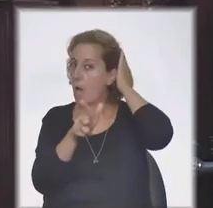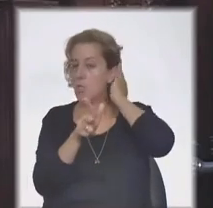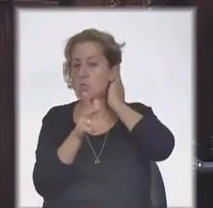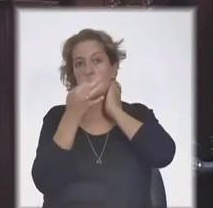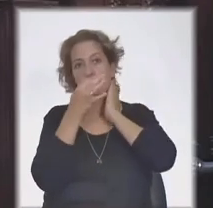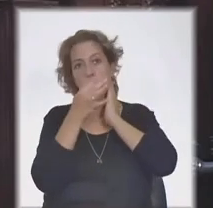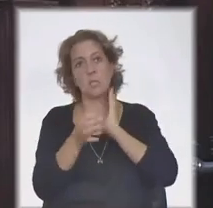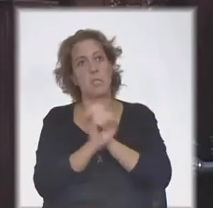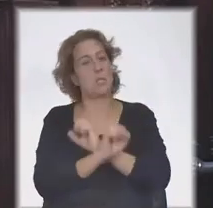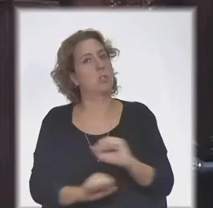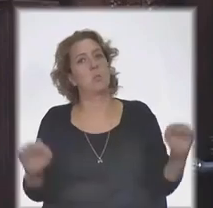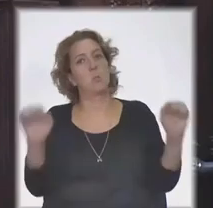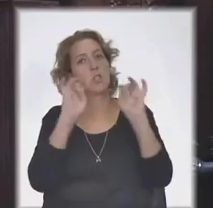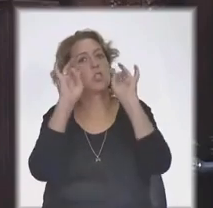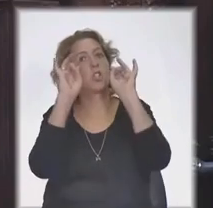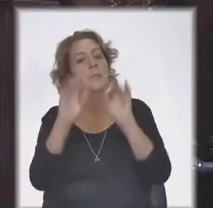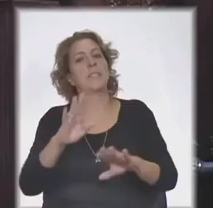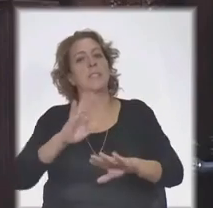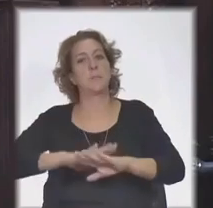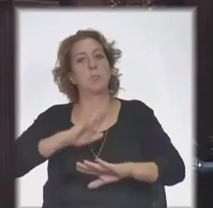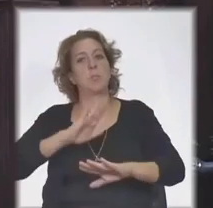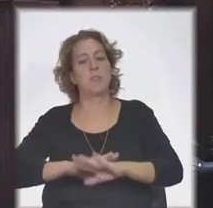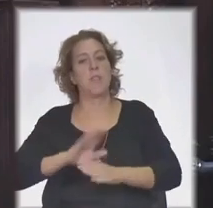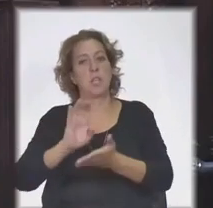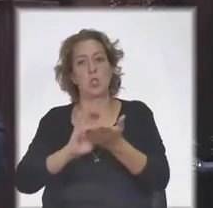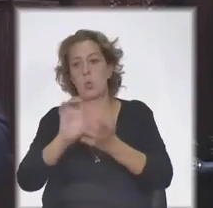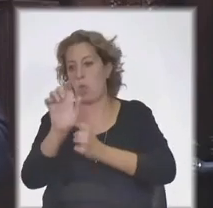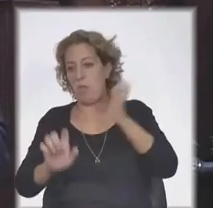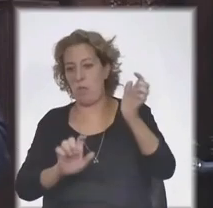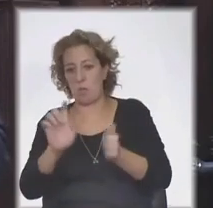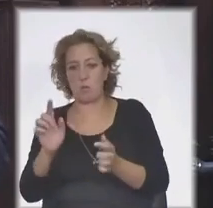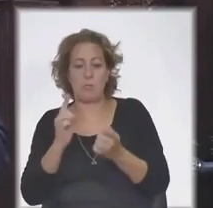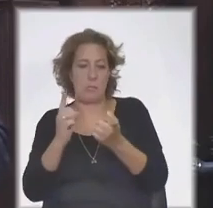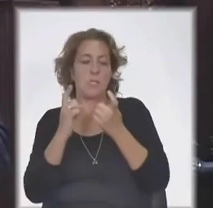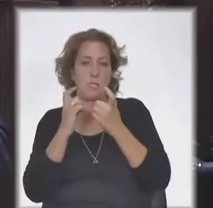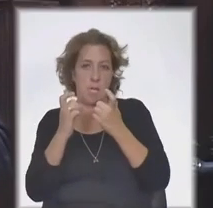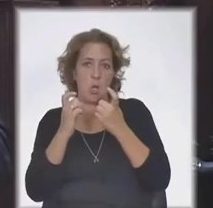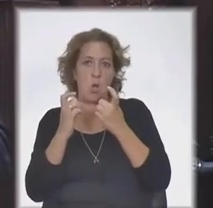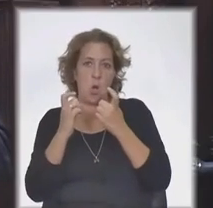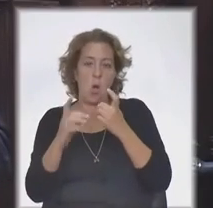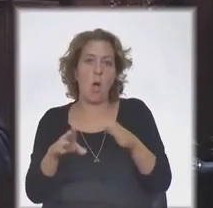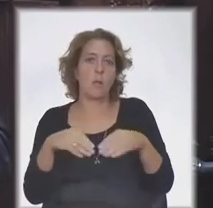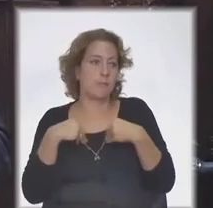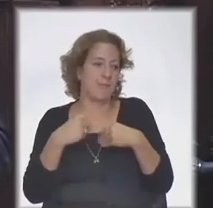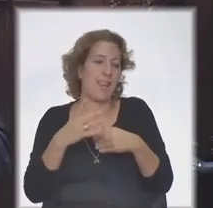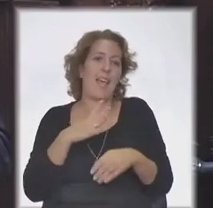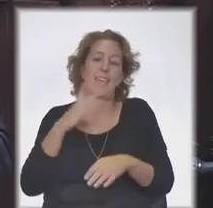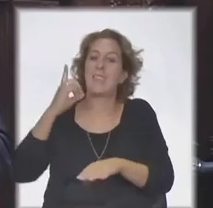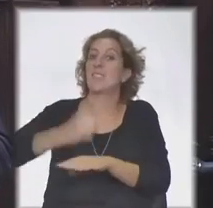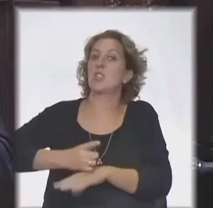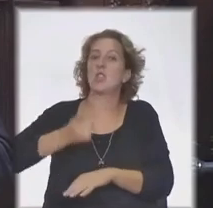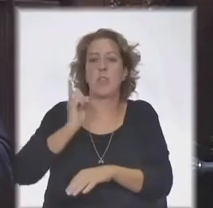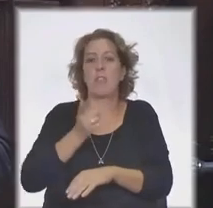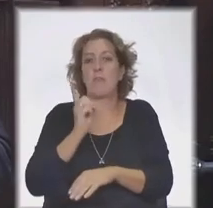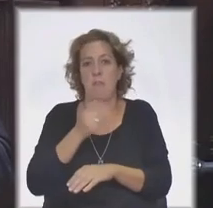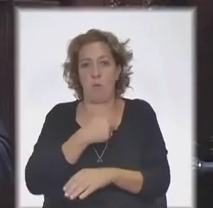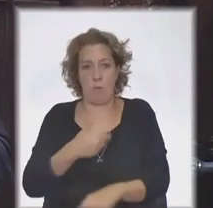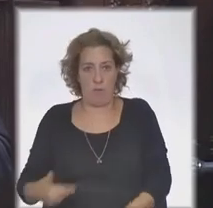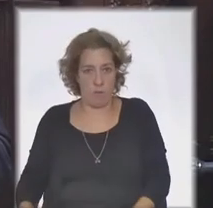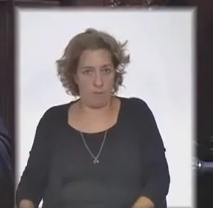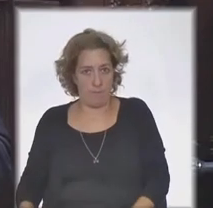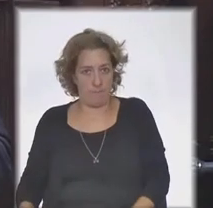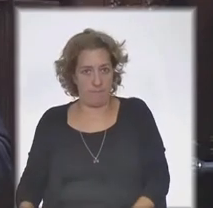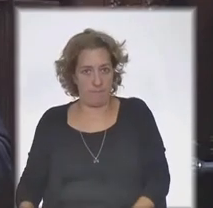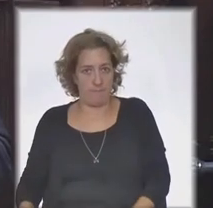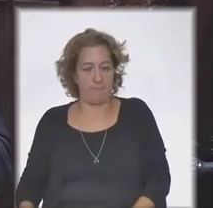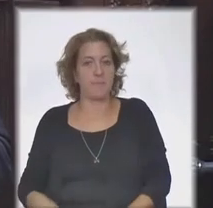apelar solamente a la responsabilidad de los ciudadanos y que es necesario asumir que hay decisiones que debe tomar el gobierno.